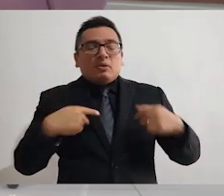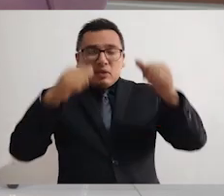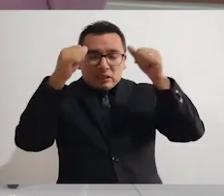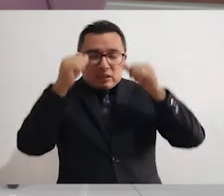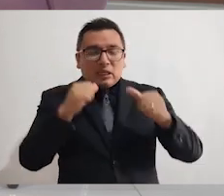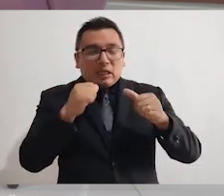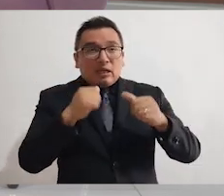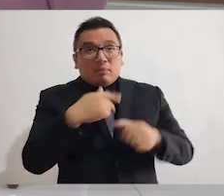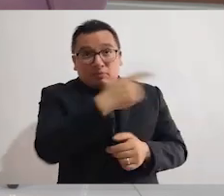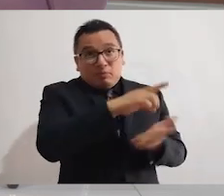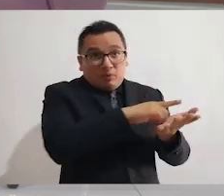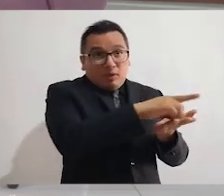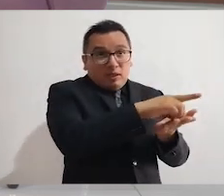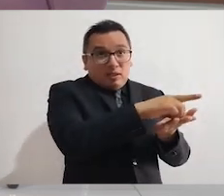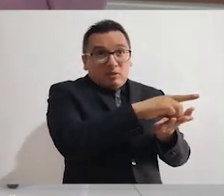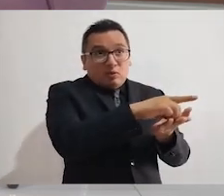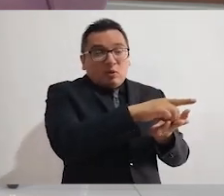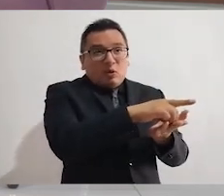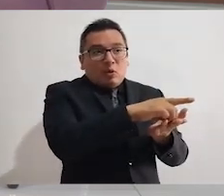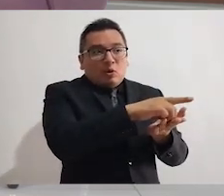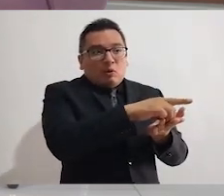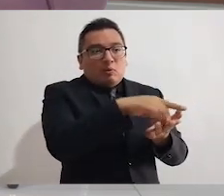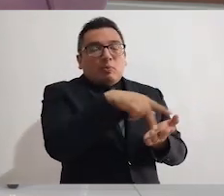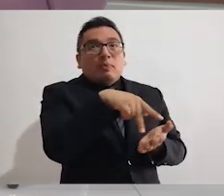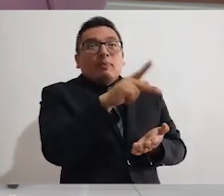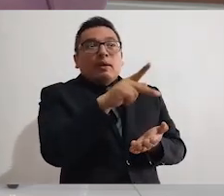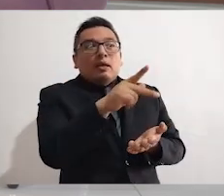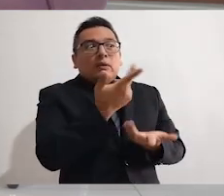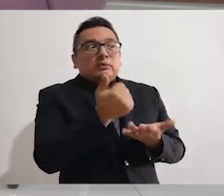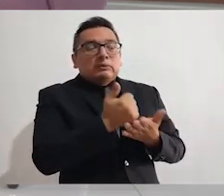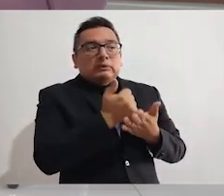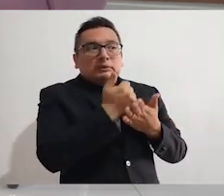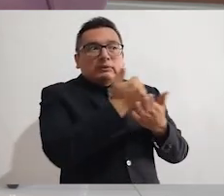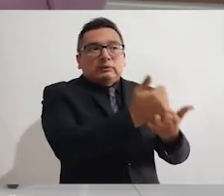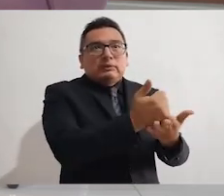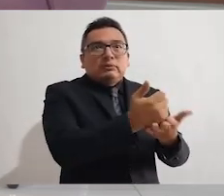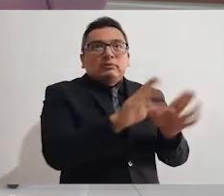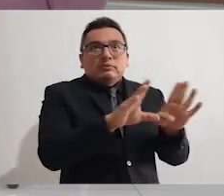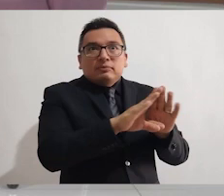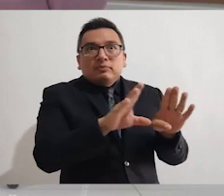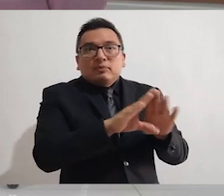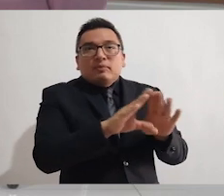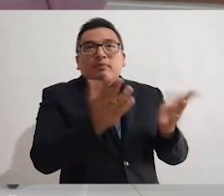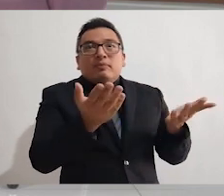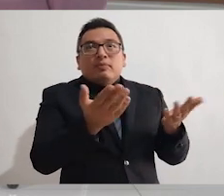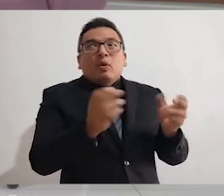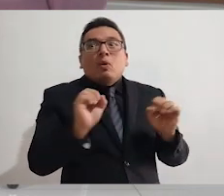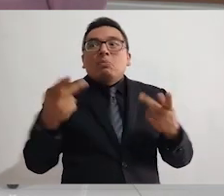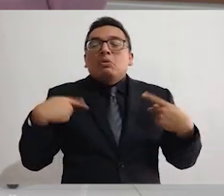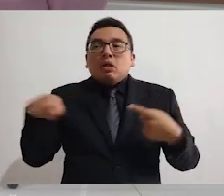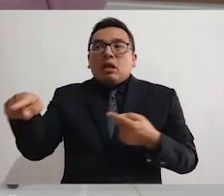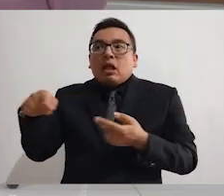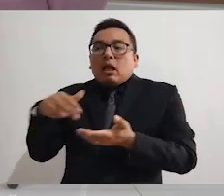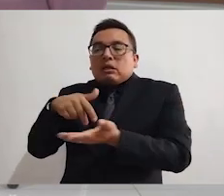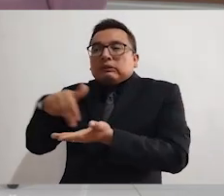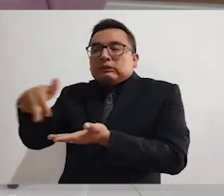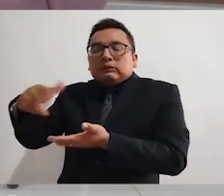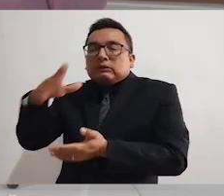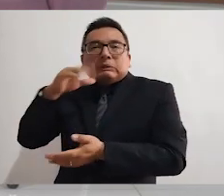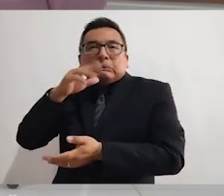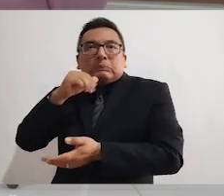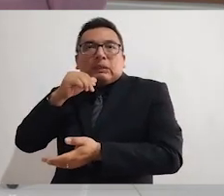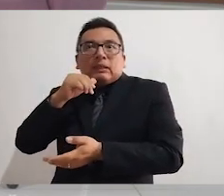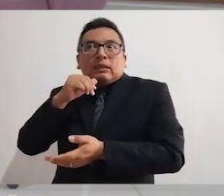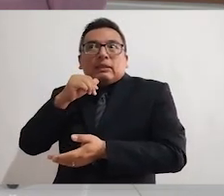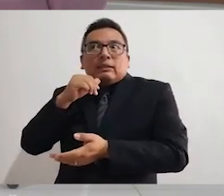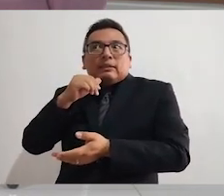aunque tenga el mismo derecho, lo que se tiene que hacer para poderle ofrecer las posibilidades a una persona que no puede caminar. Entonces son